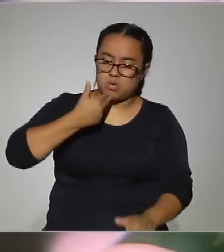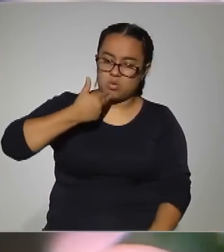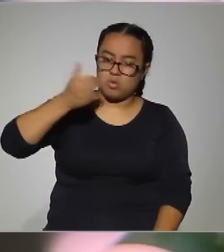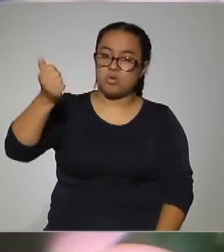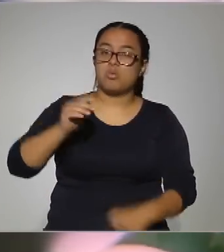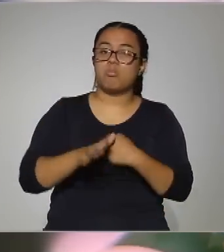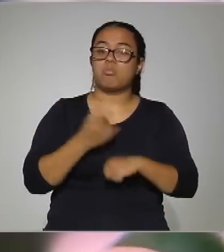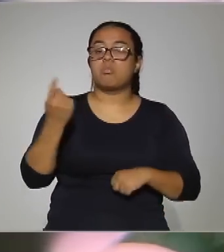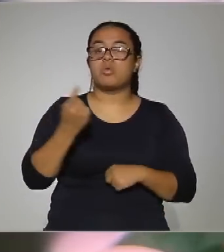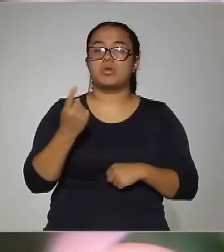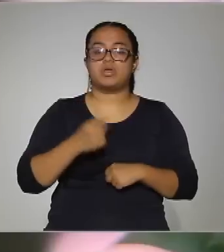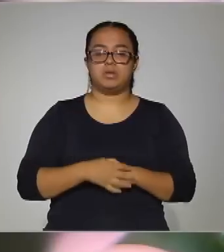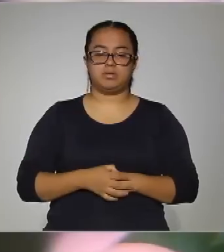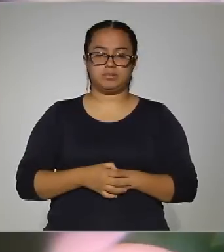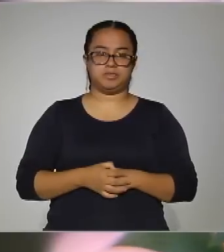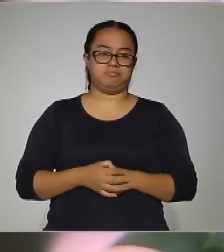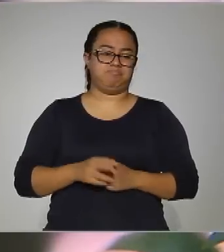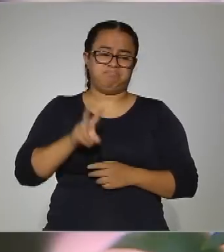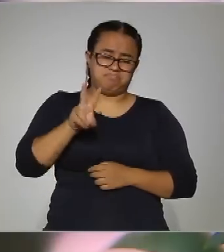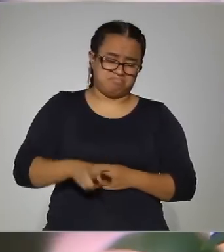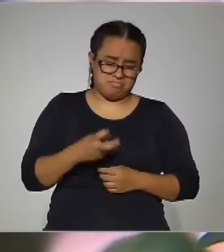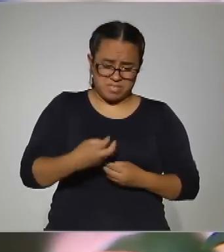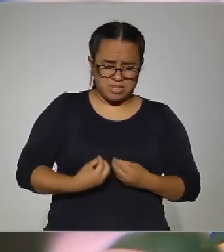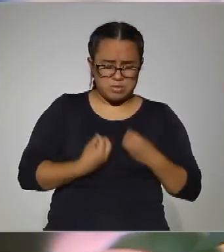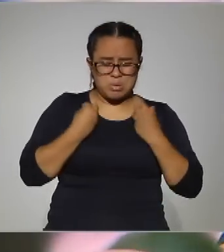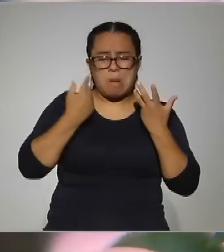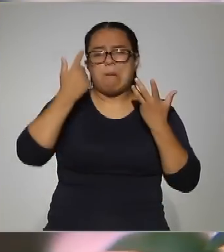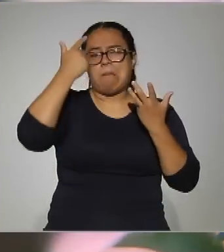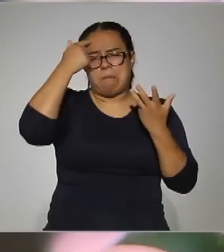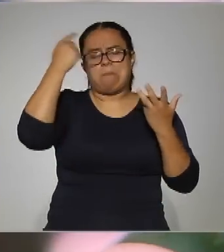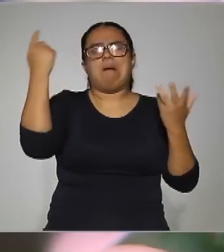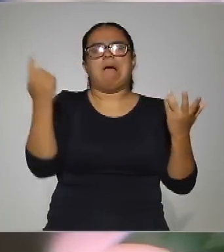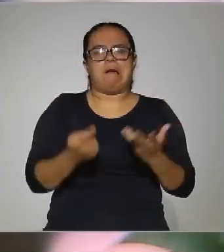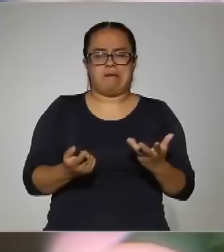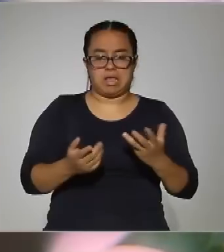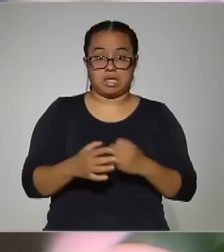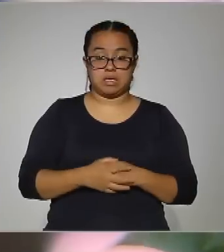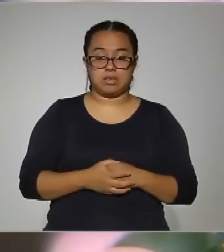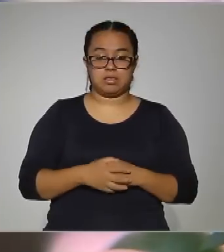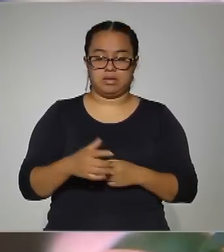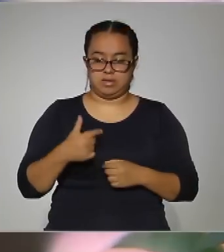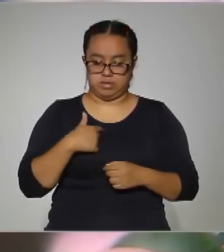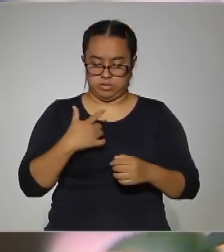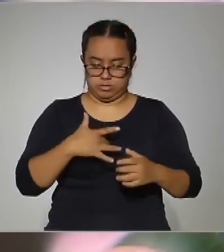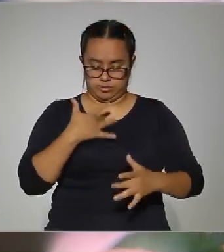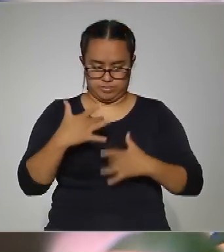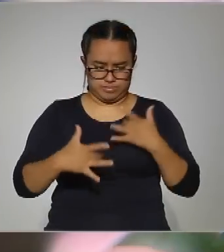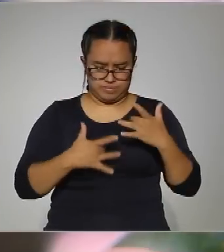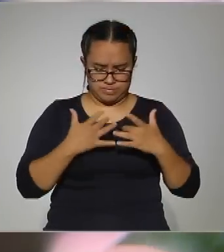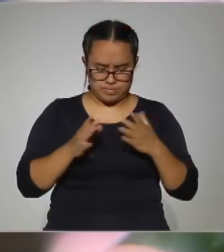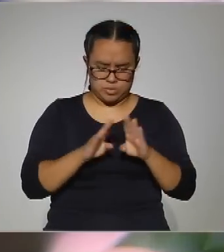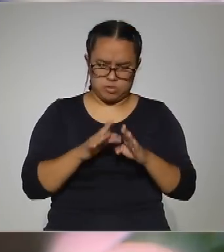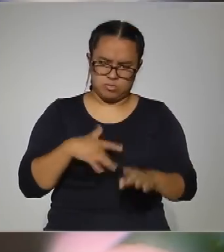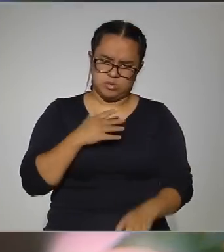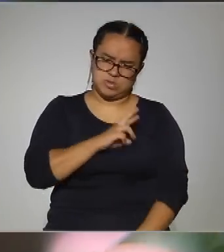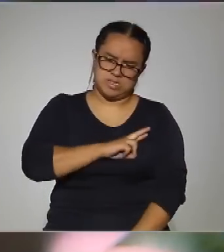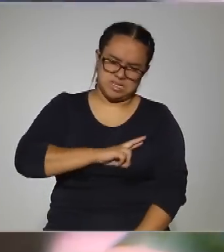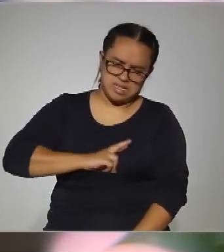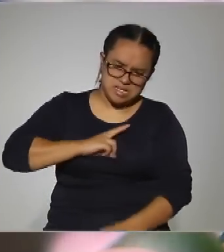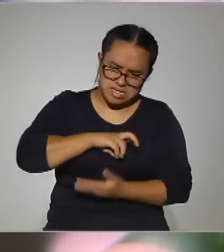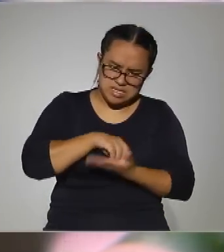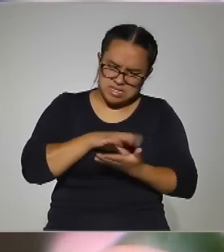ya no me interesaba vivir. Se destaparon muchos sentimientos de odio, de